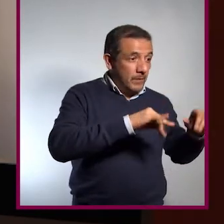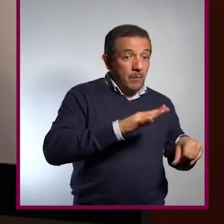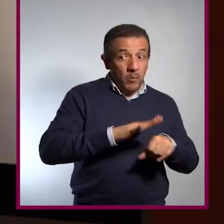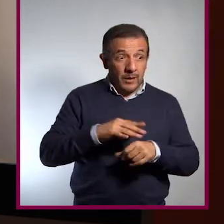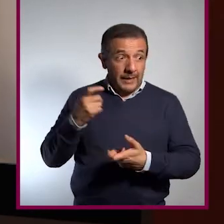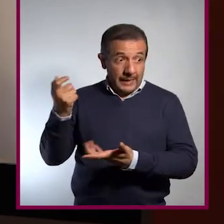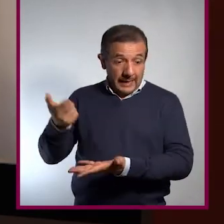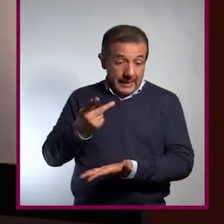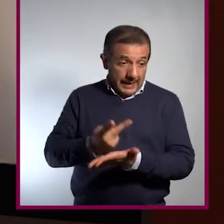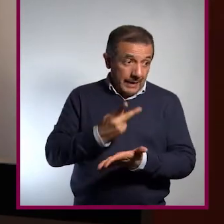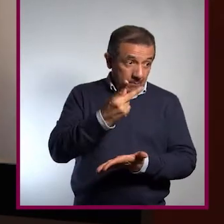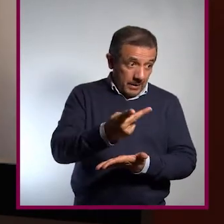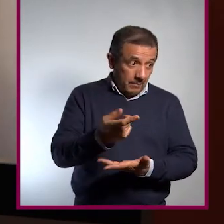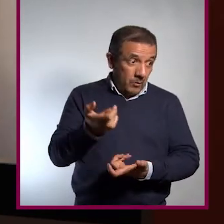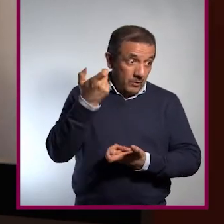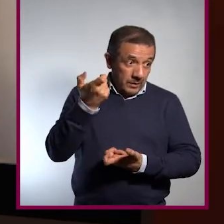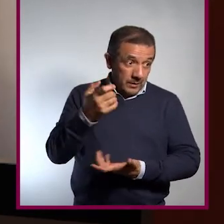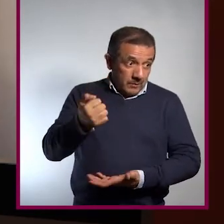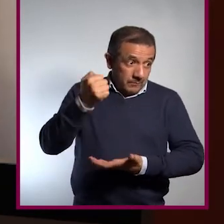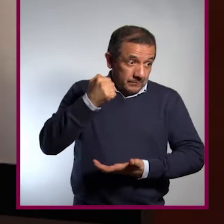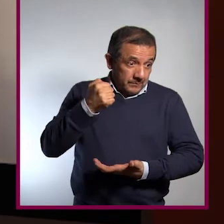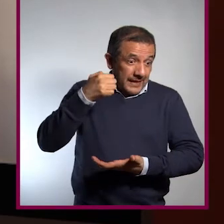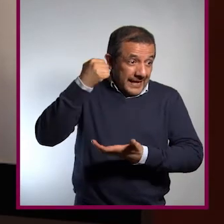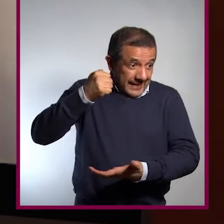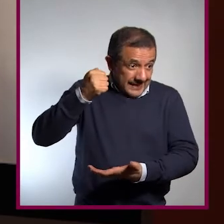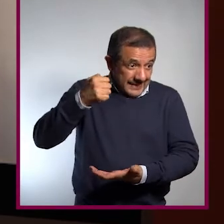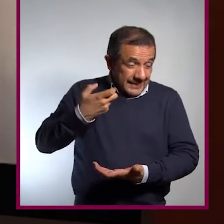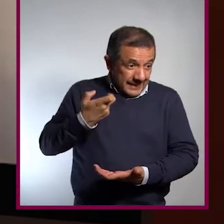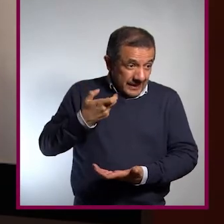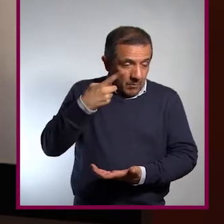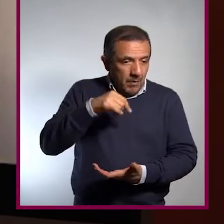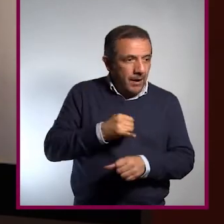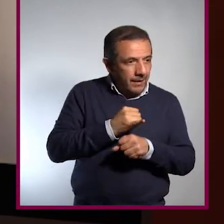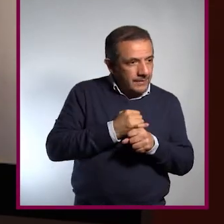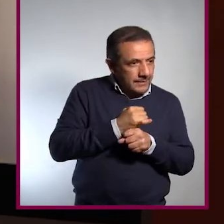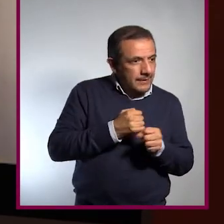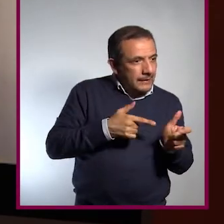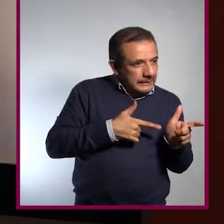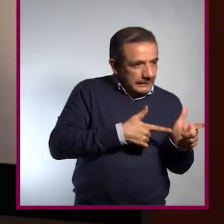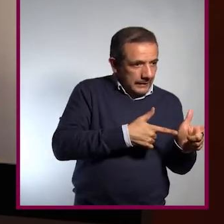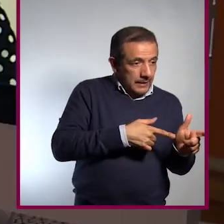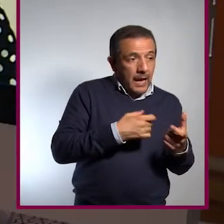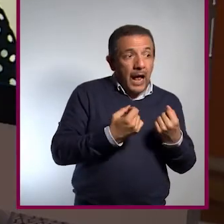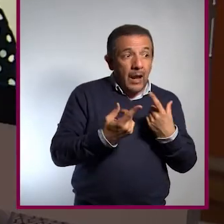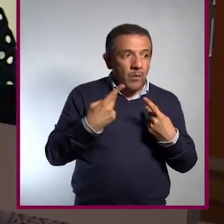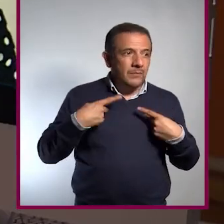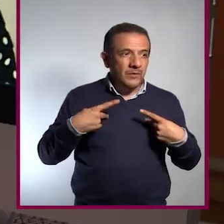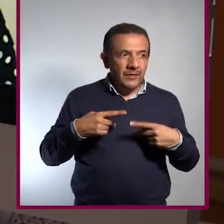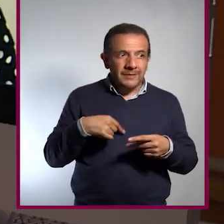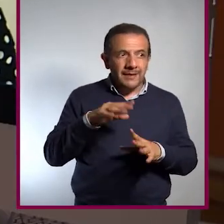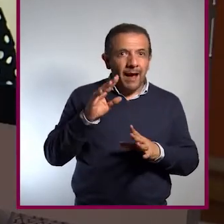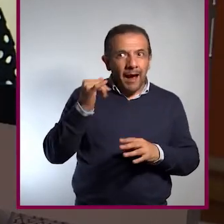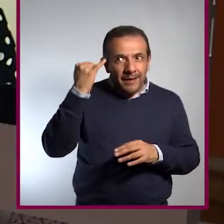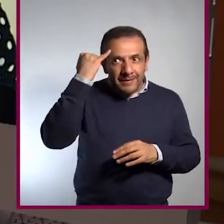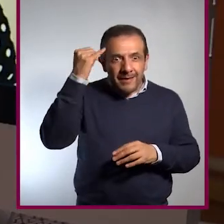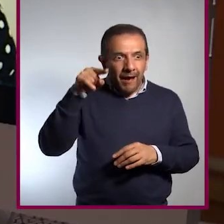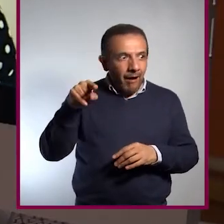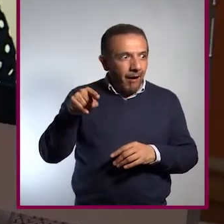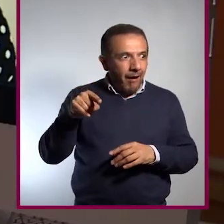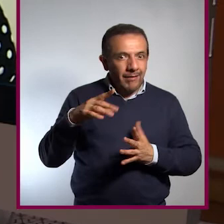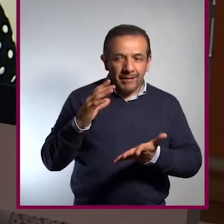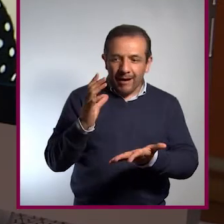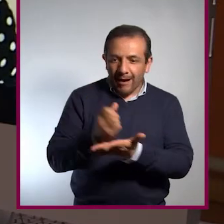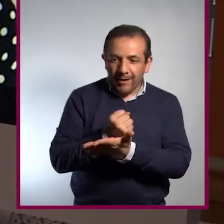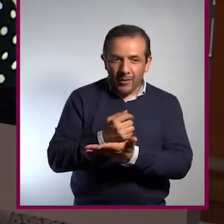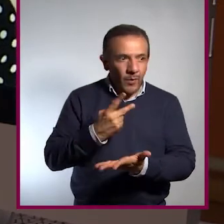premio de dinero, entonces muchos de esos utilizan ese dinero para continuar su investigación. Uno se puede imaginar que uno que